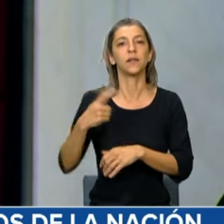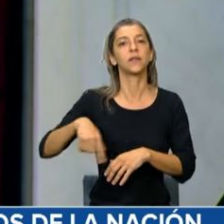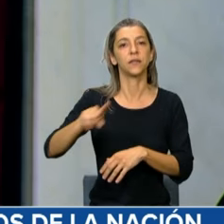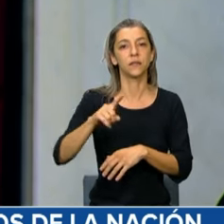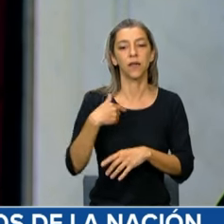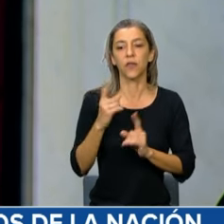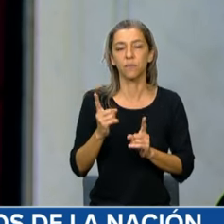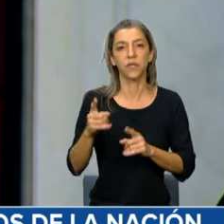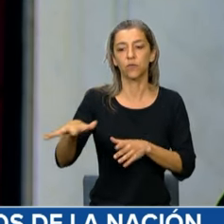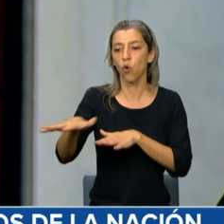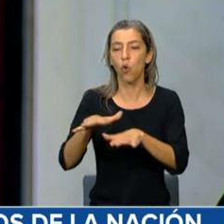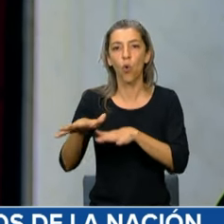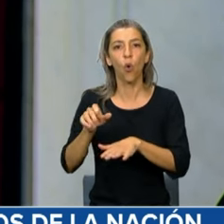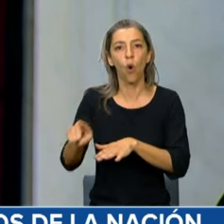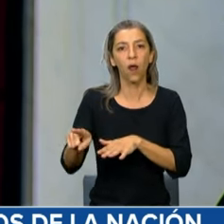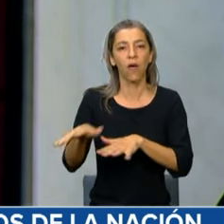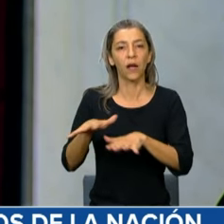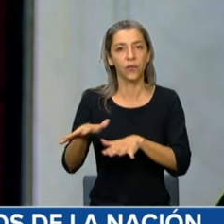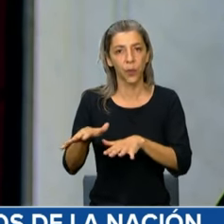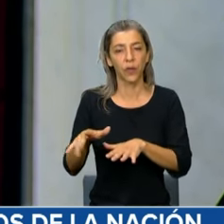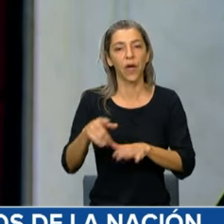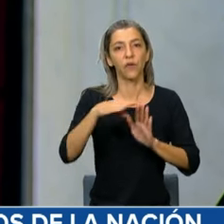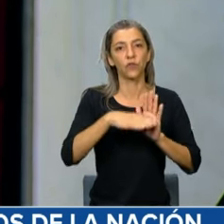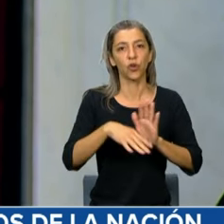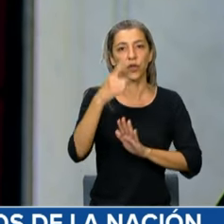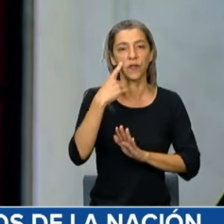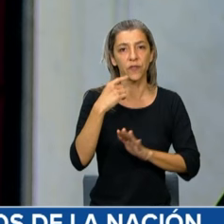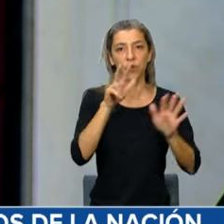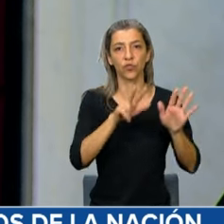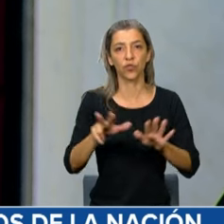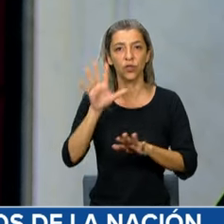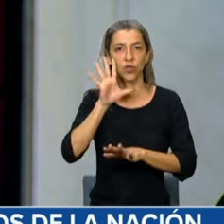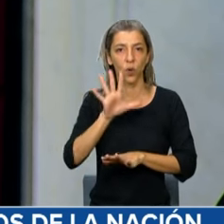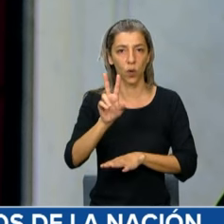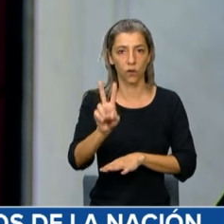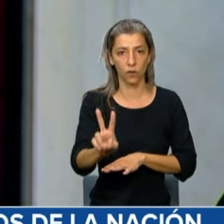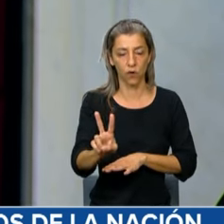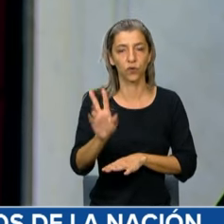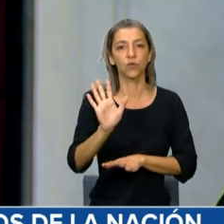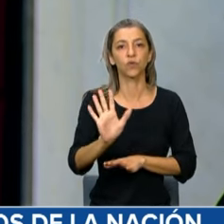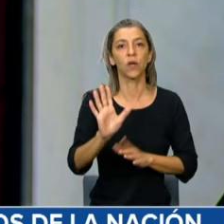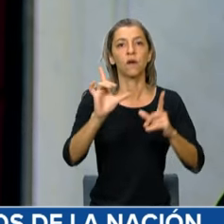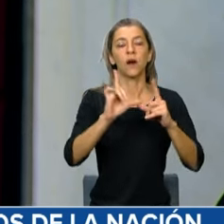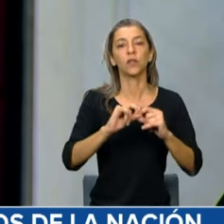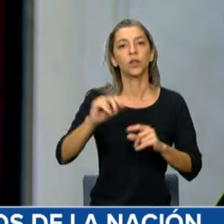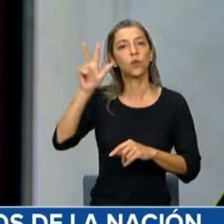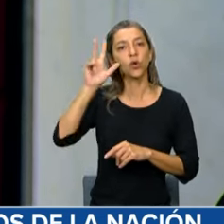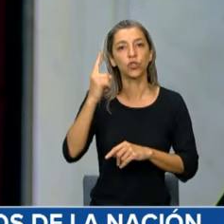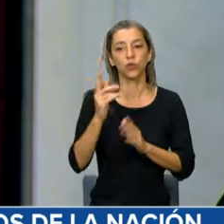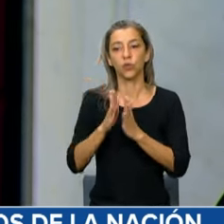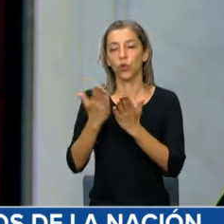actividades orden del día número 852 de acuerdo a lo establecido por el artículo 81 de la